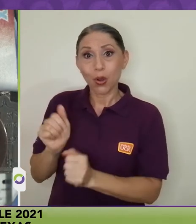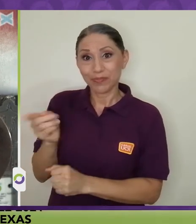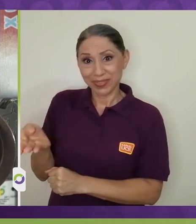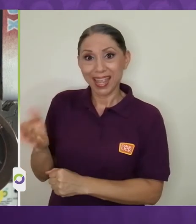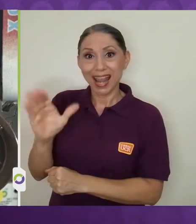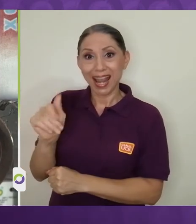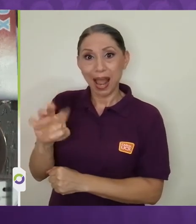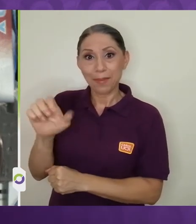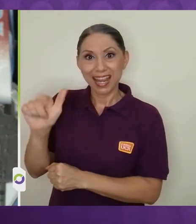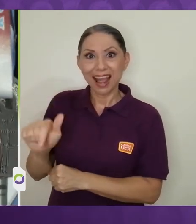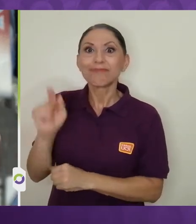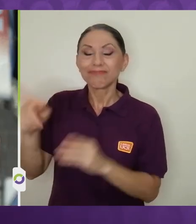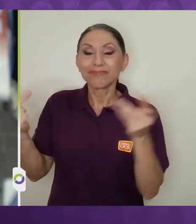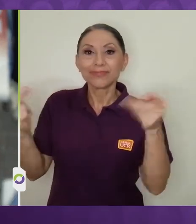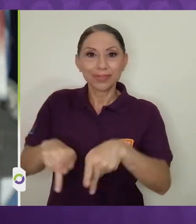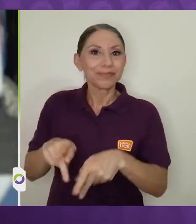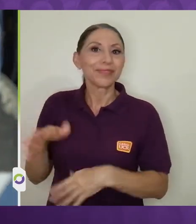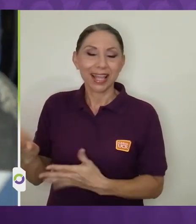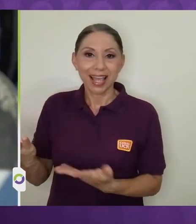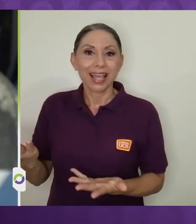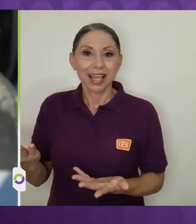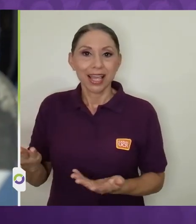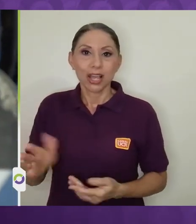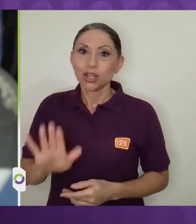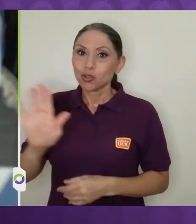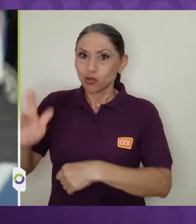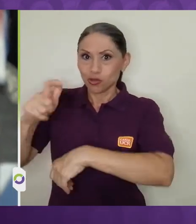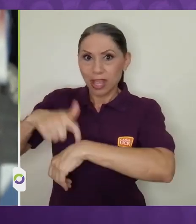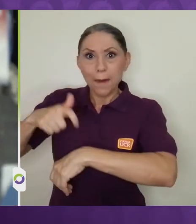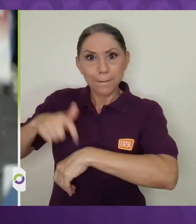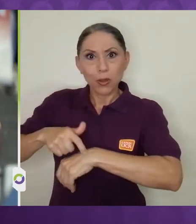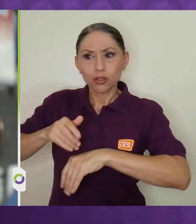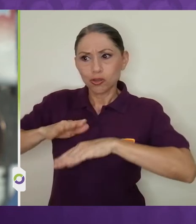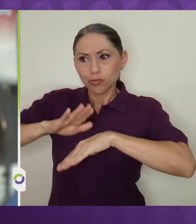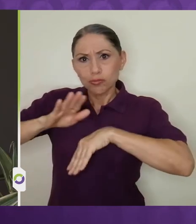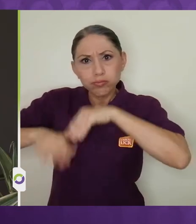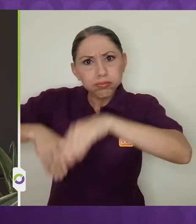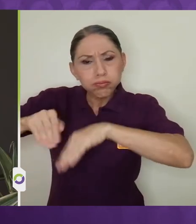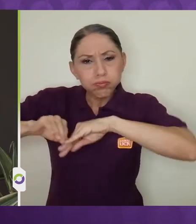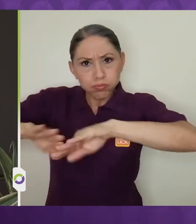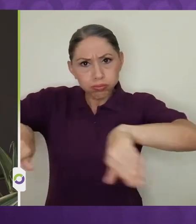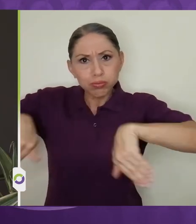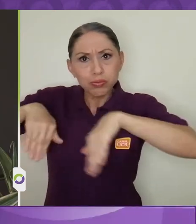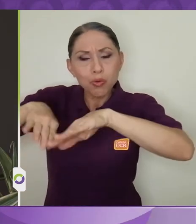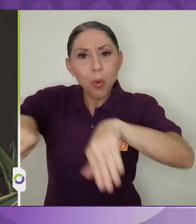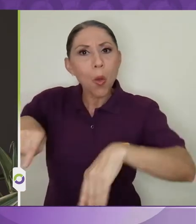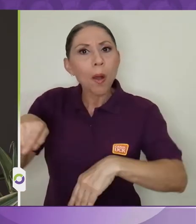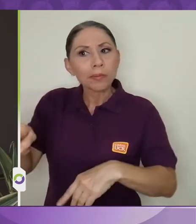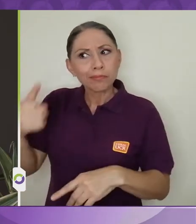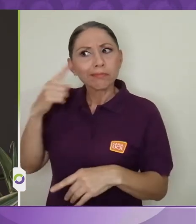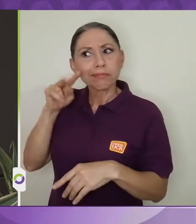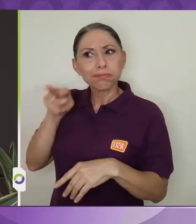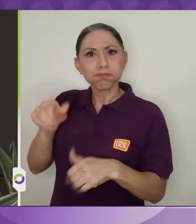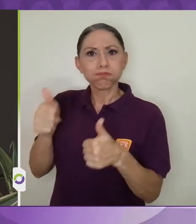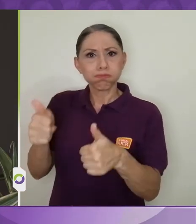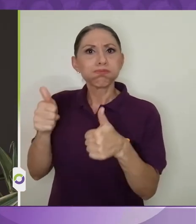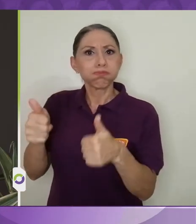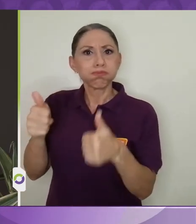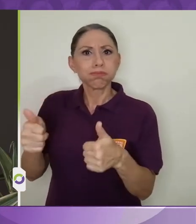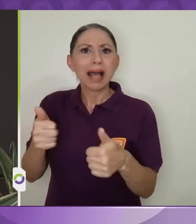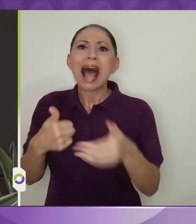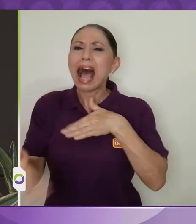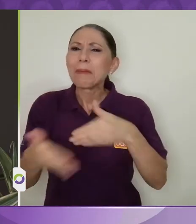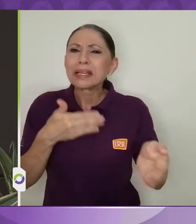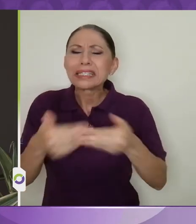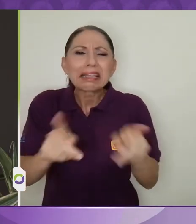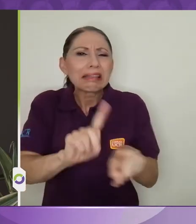muy buen suceso. Definitivamente sus tiempos nos dijeron de que estaba por buen camino, a pesar